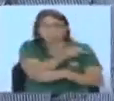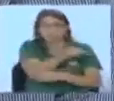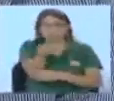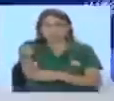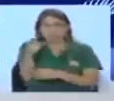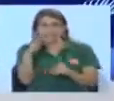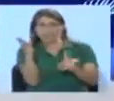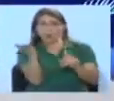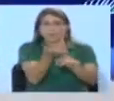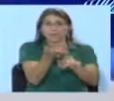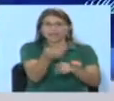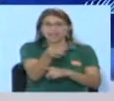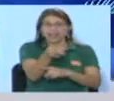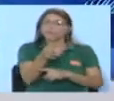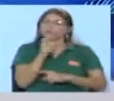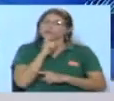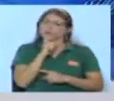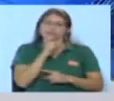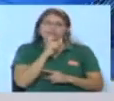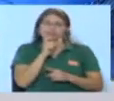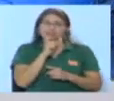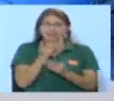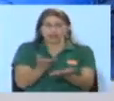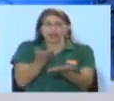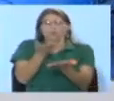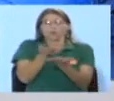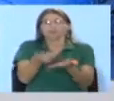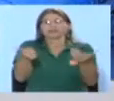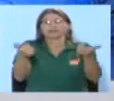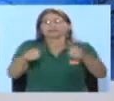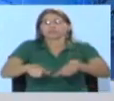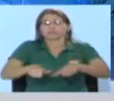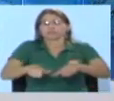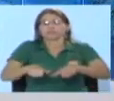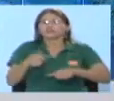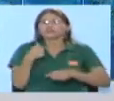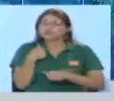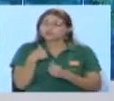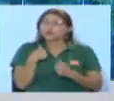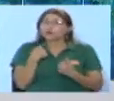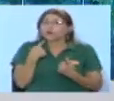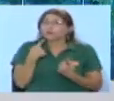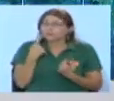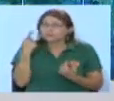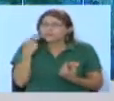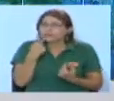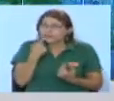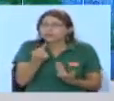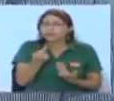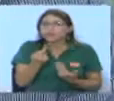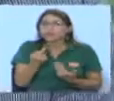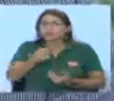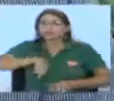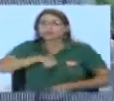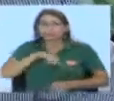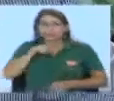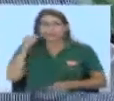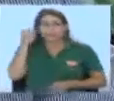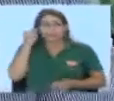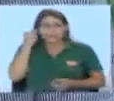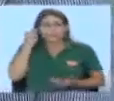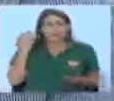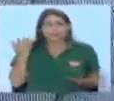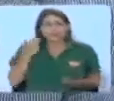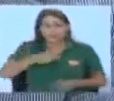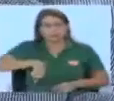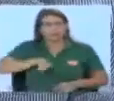pasar la propuesta. Yo lo que invito más bien es de que la reflexión que tengamos que hacer es que podemos llegar inclusive